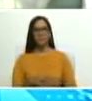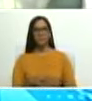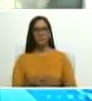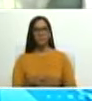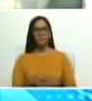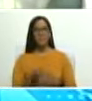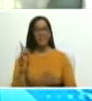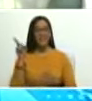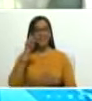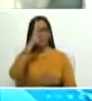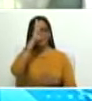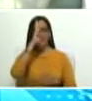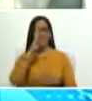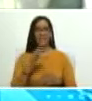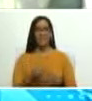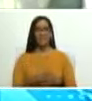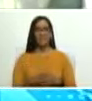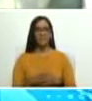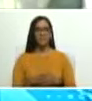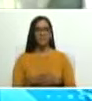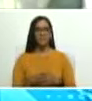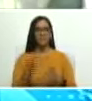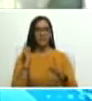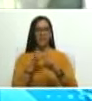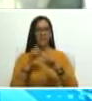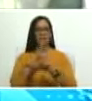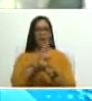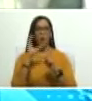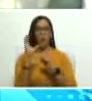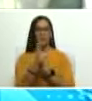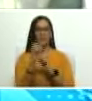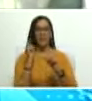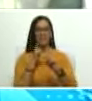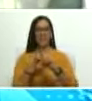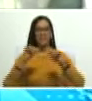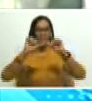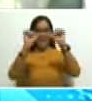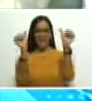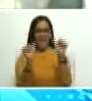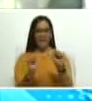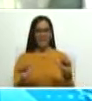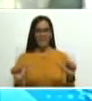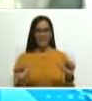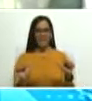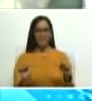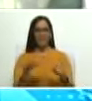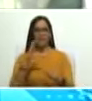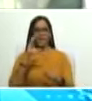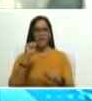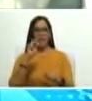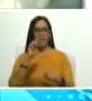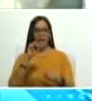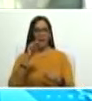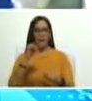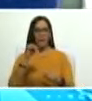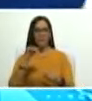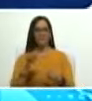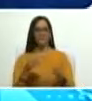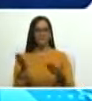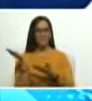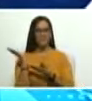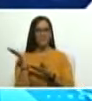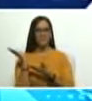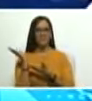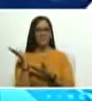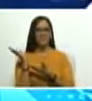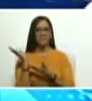allá en Barinas, desde la cultura, desde el arte, Carmen Teresa Barrio Velázquez. Carmen